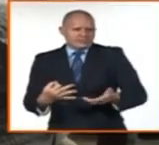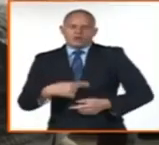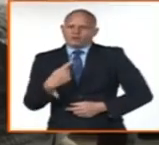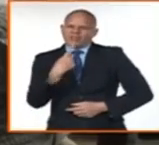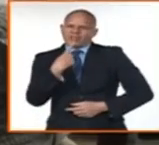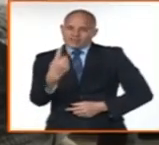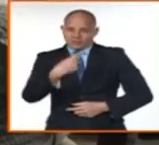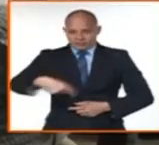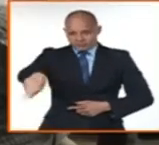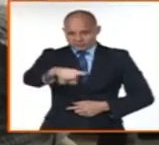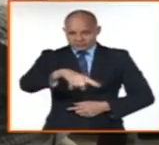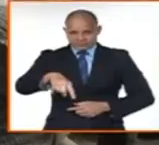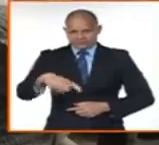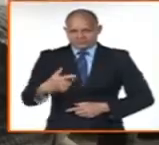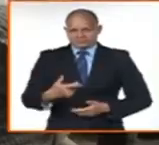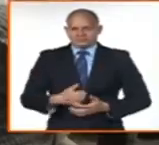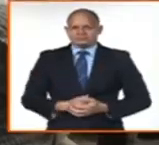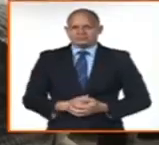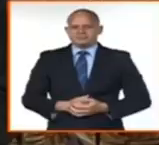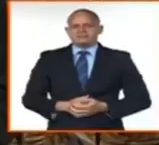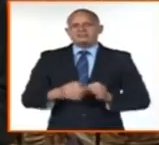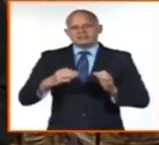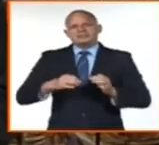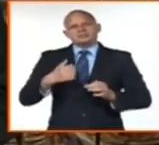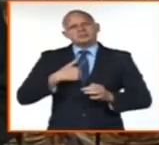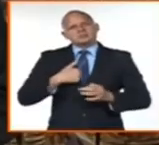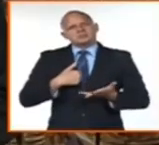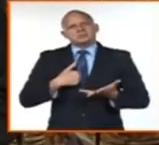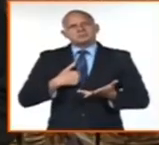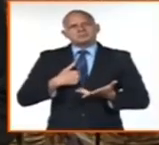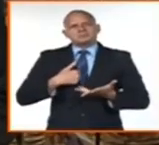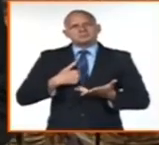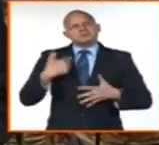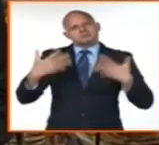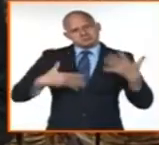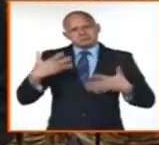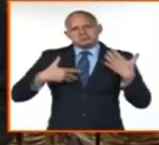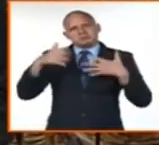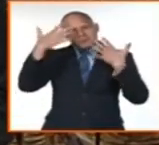personalmente la admiración que sentimos por todos ustedes, el respeto